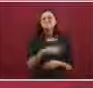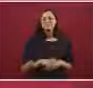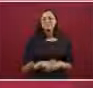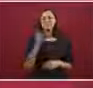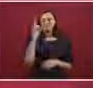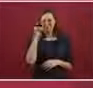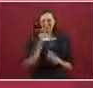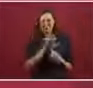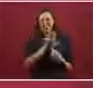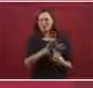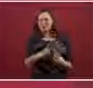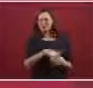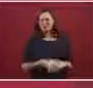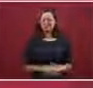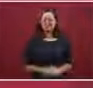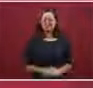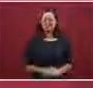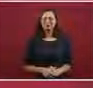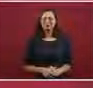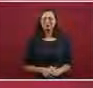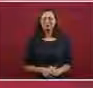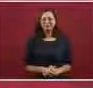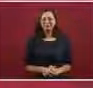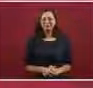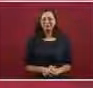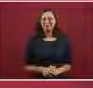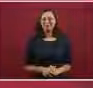Mañana se los voy a mostrar. De